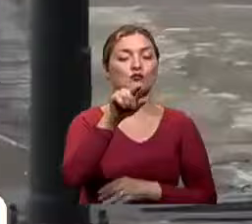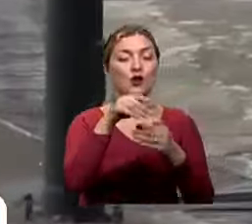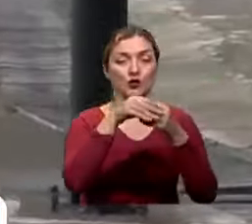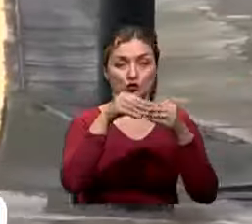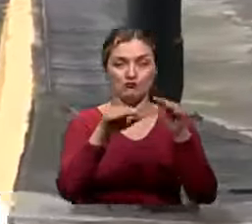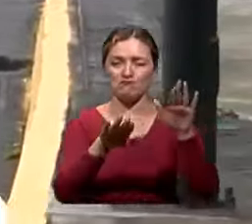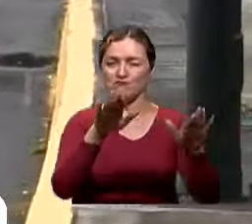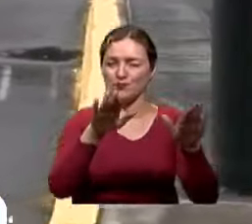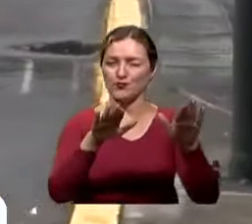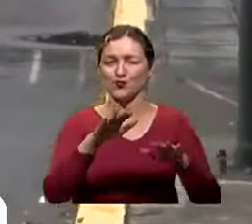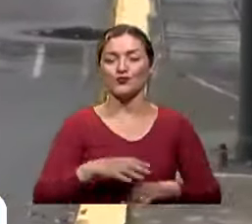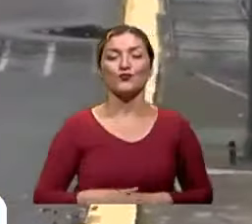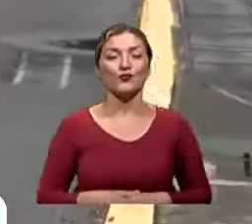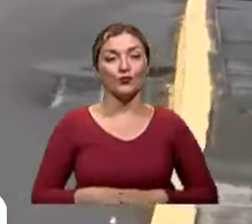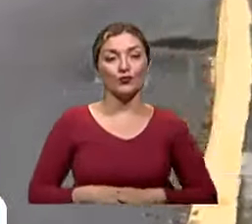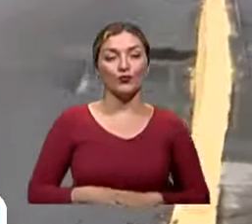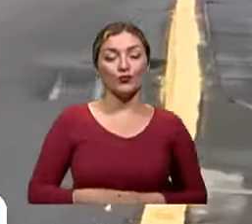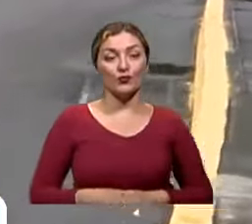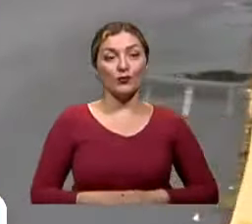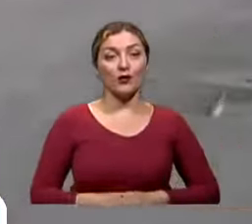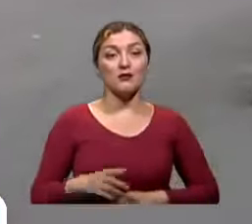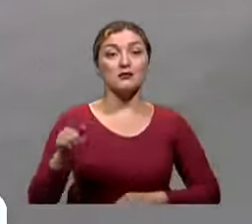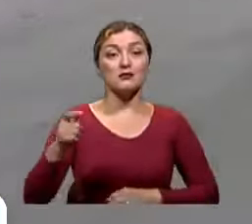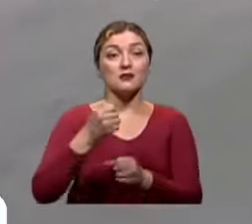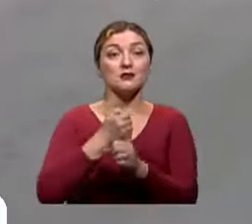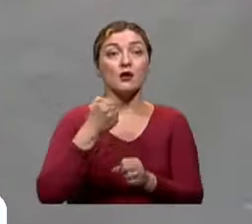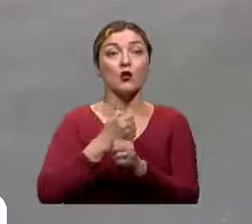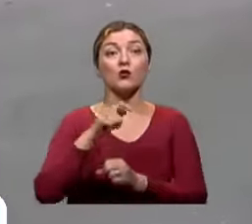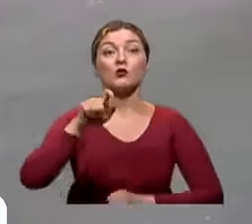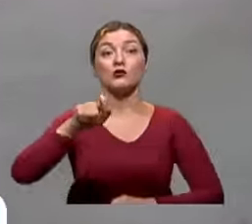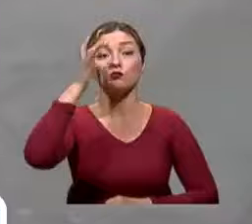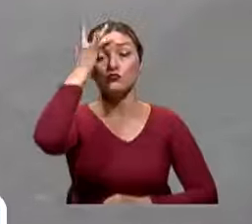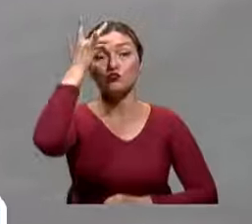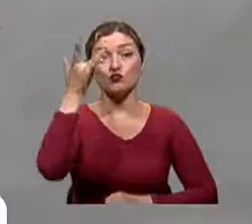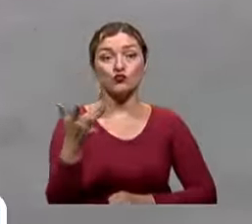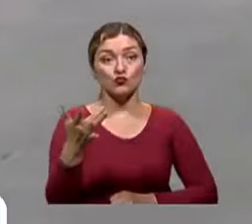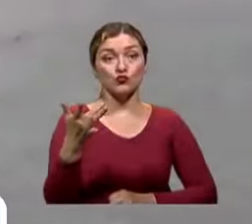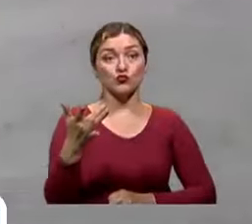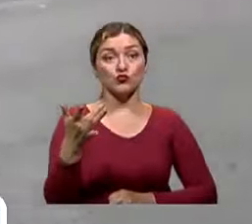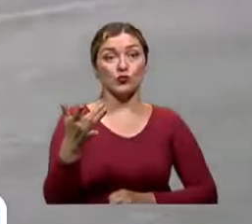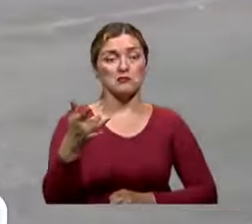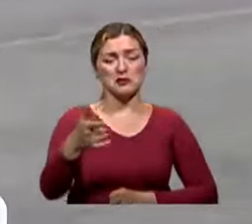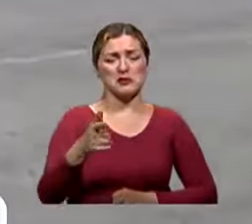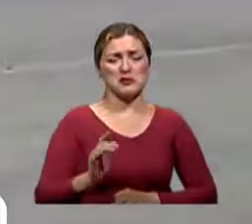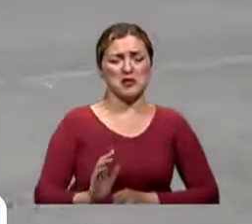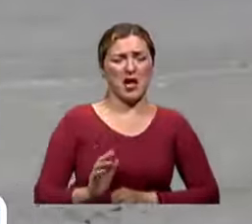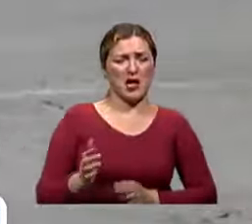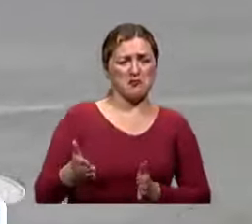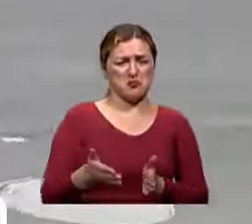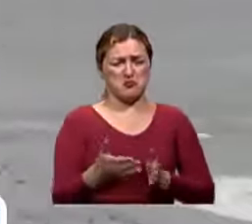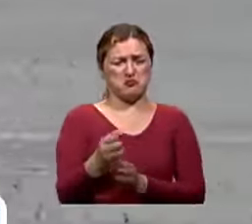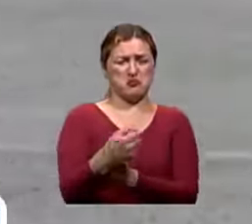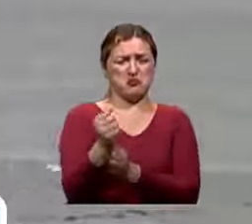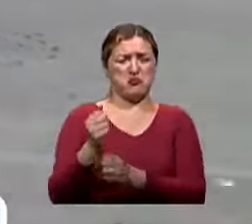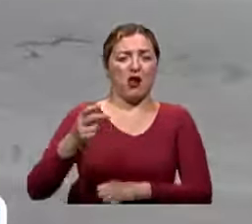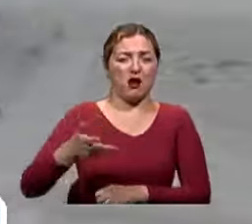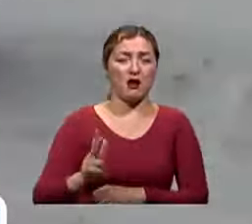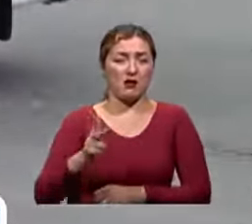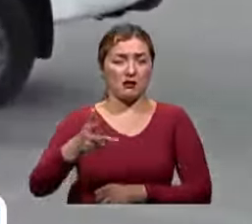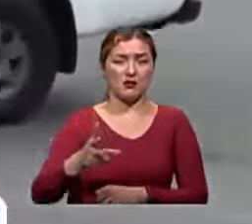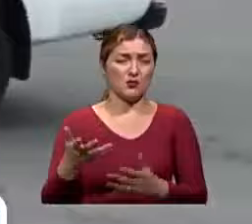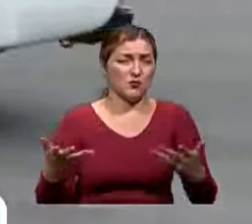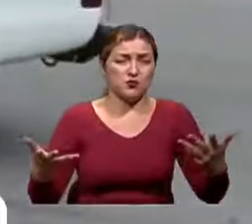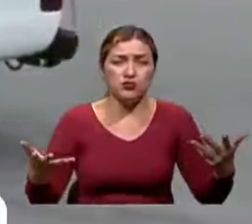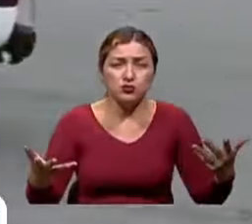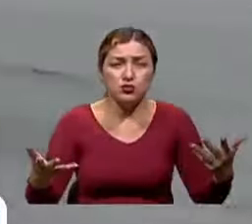$3.955.000 aproximadamente. Nos comentaban antes que este era un trabajo necesario por el estado en el que ya estaba la vía de la Ecovía.